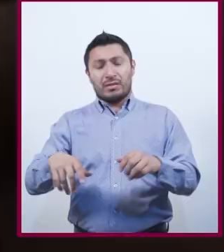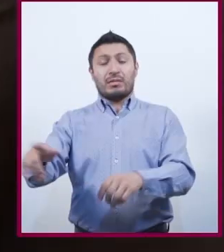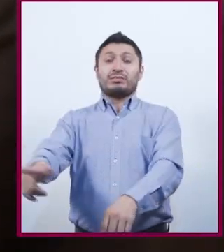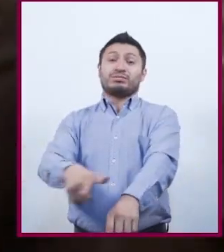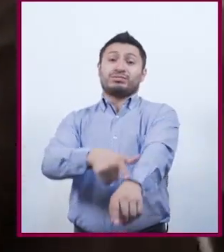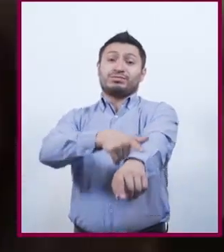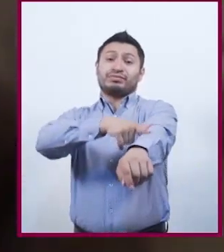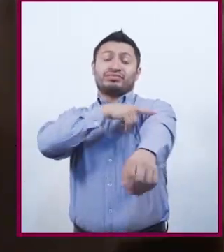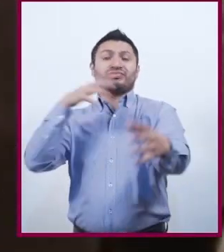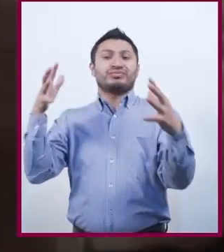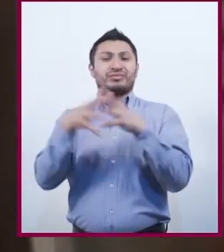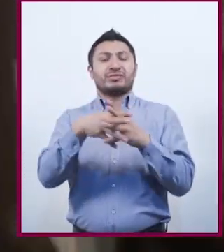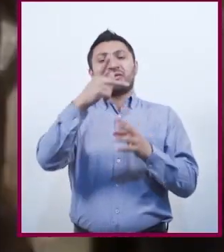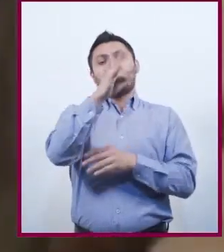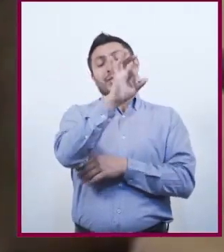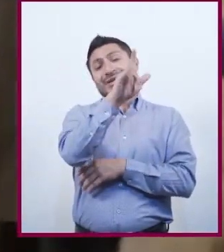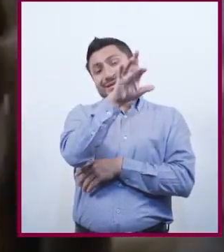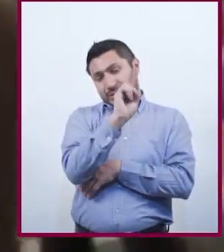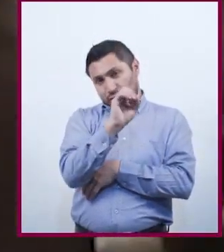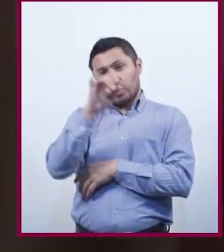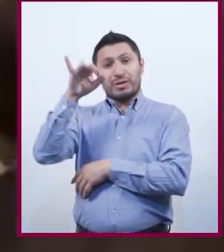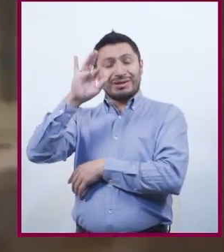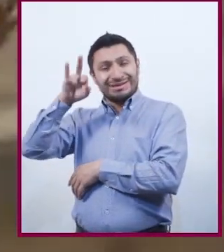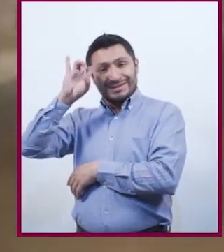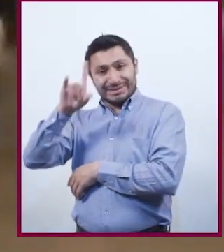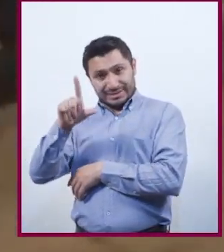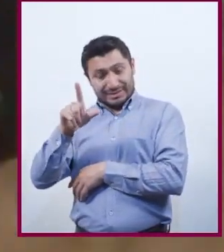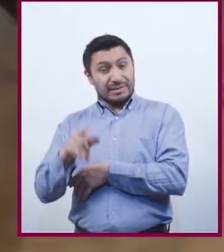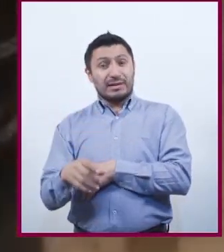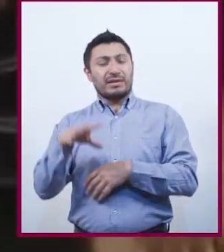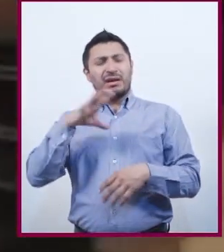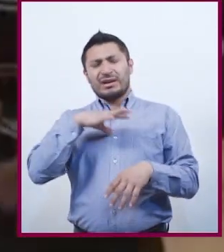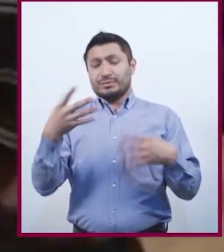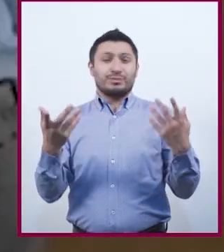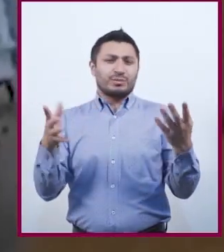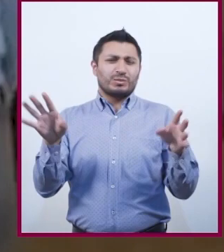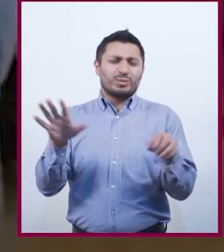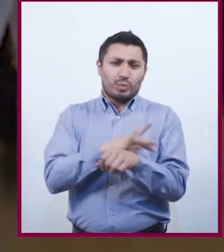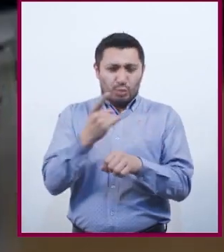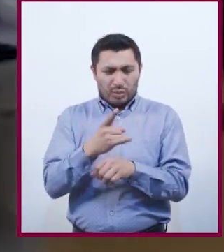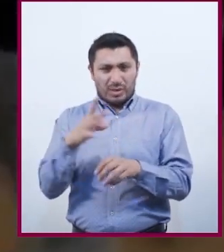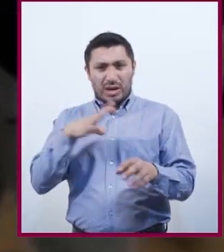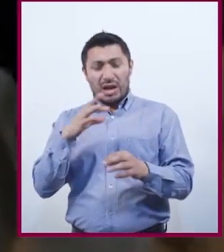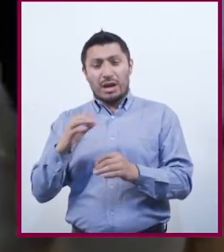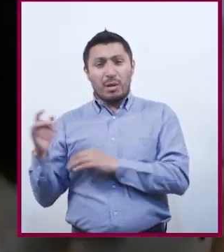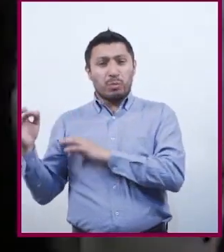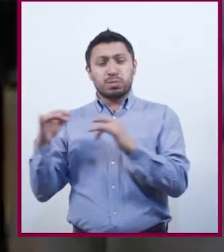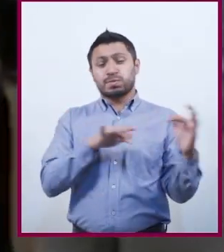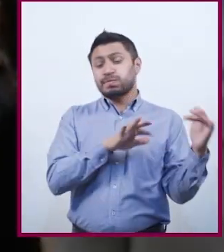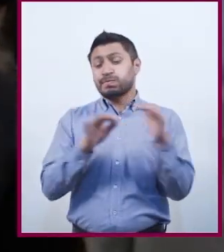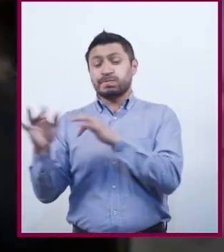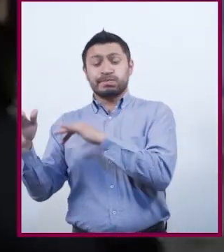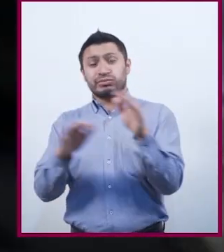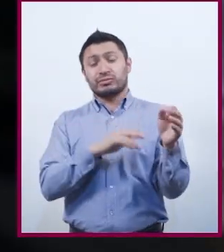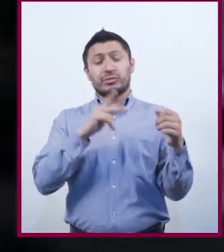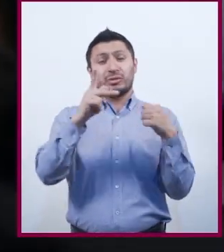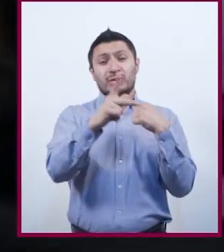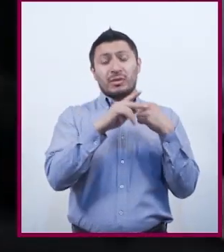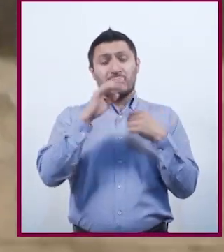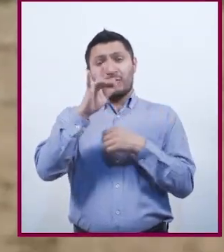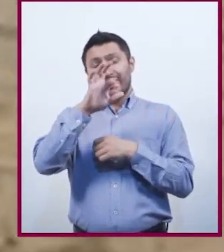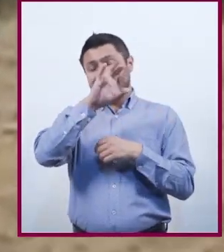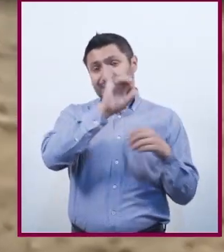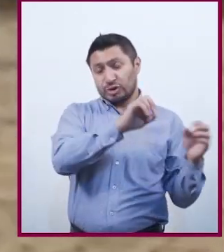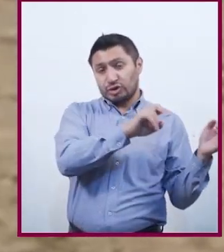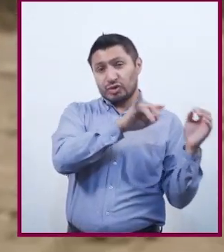la larguísima guerra entre palestinos e israelíes, provocada, a grandes rasgos, por la invasión y desplazamiento de los